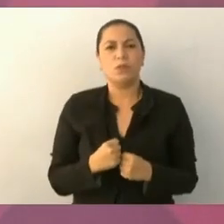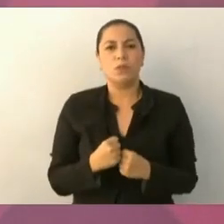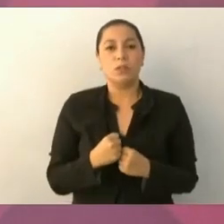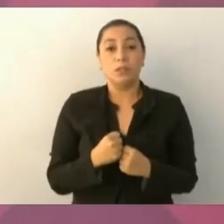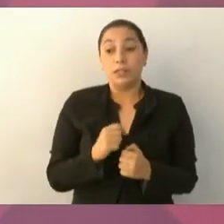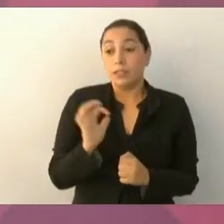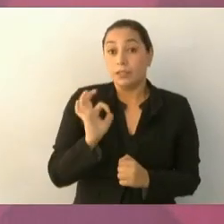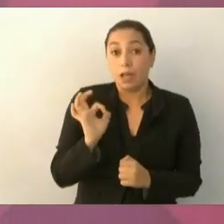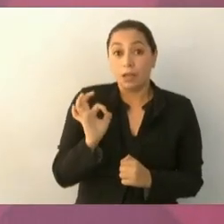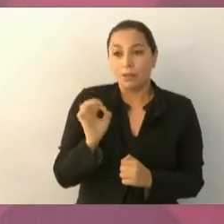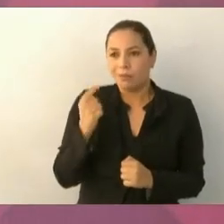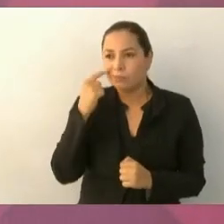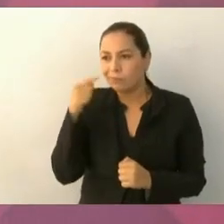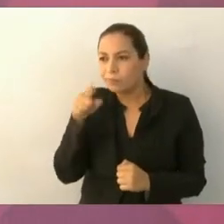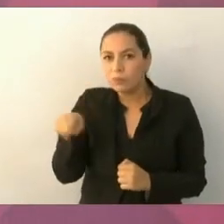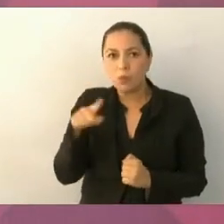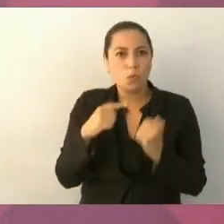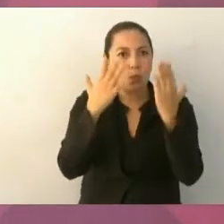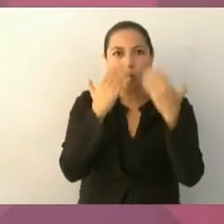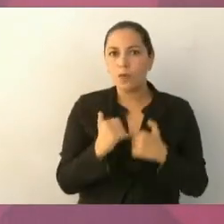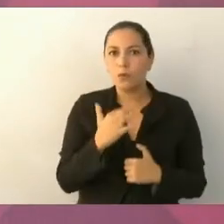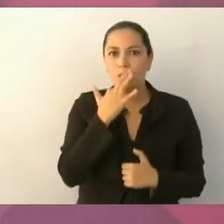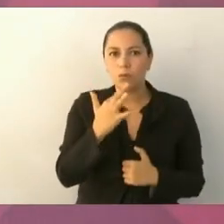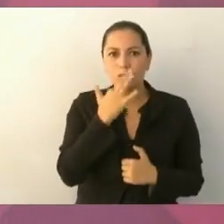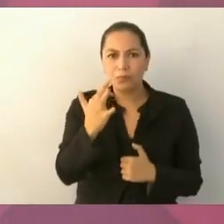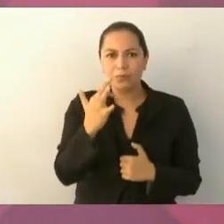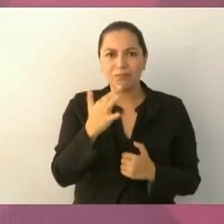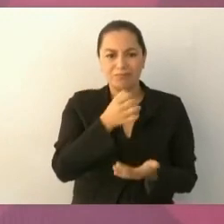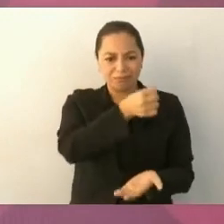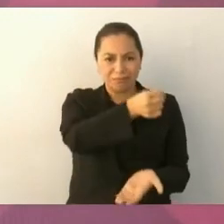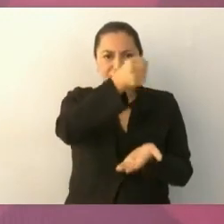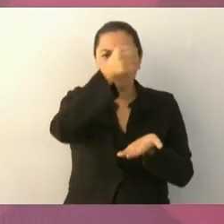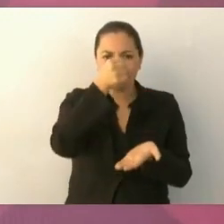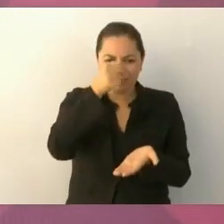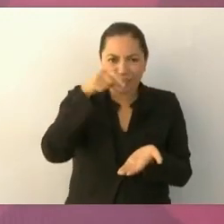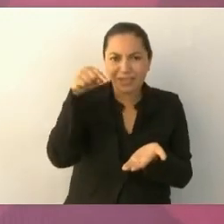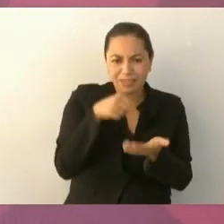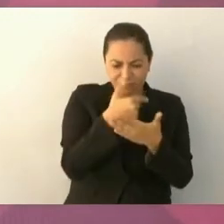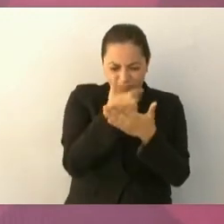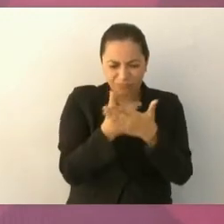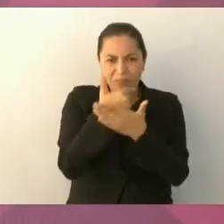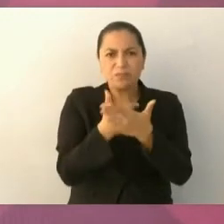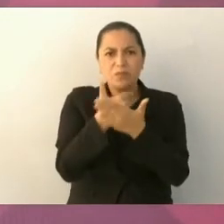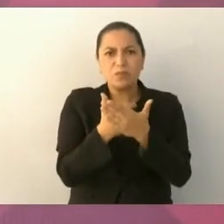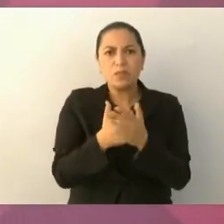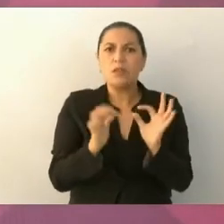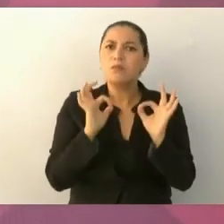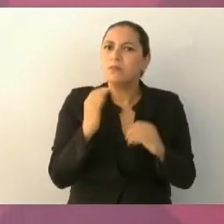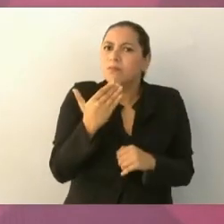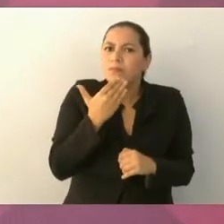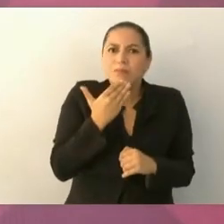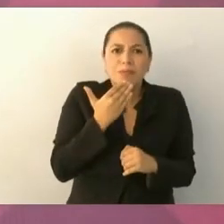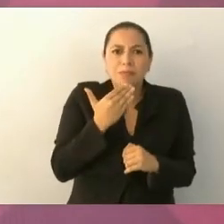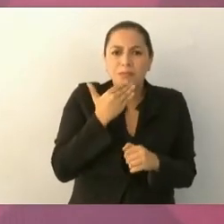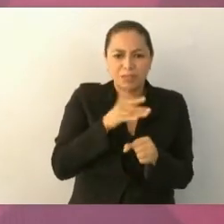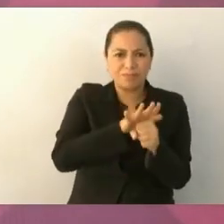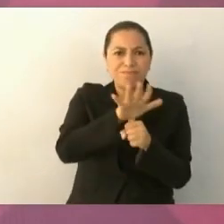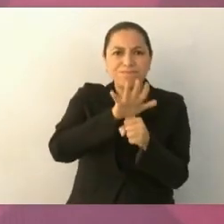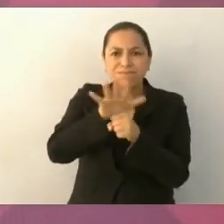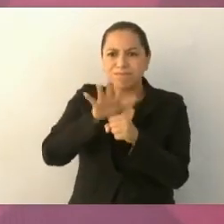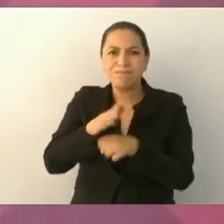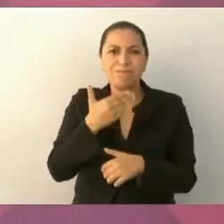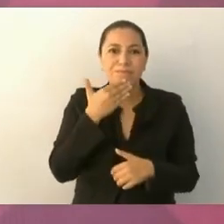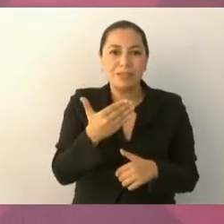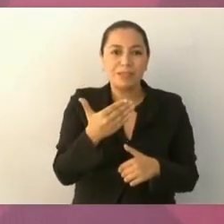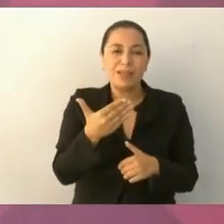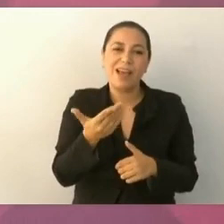hay corrupción, el dinero del presupuesto alcanza, rinde. La corrupción